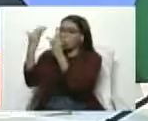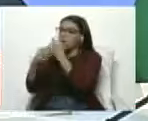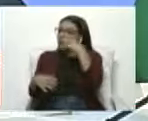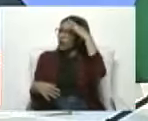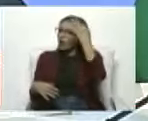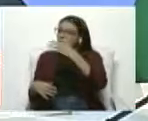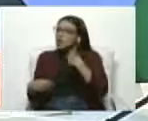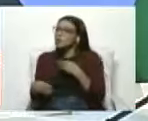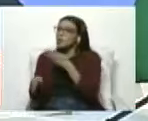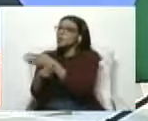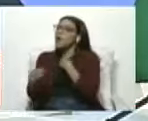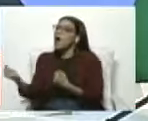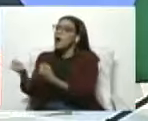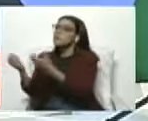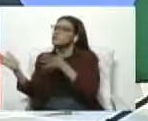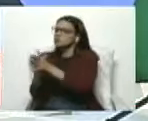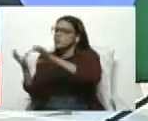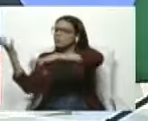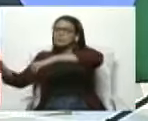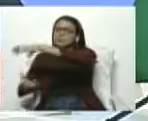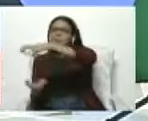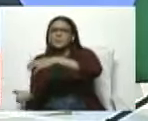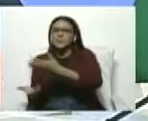violencia. Y eso fue,